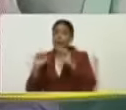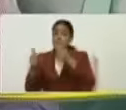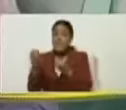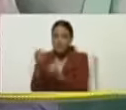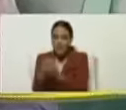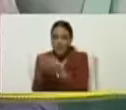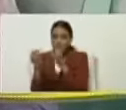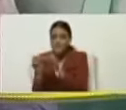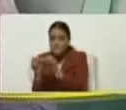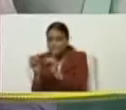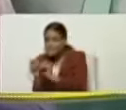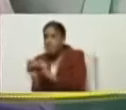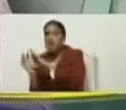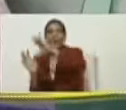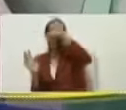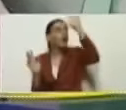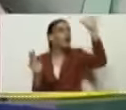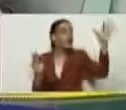familiar,